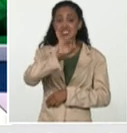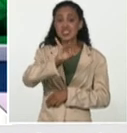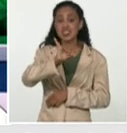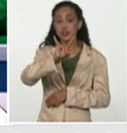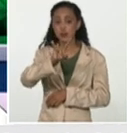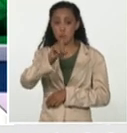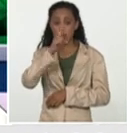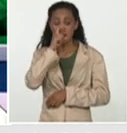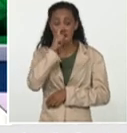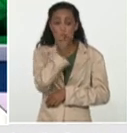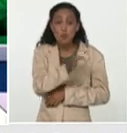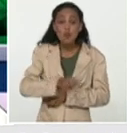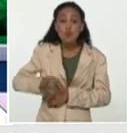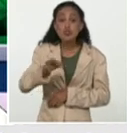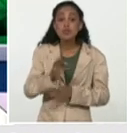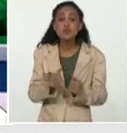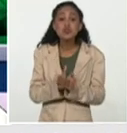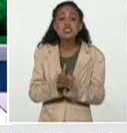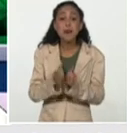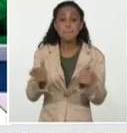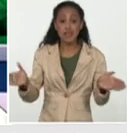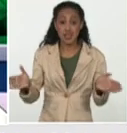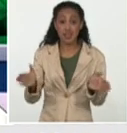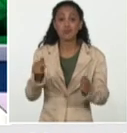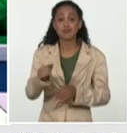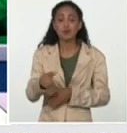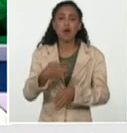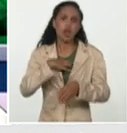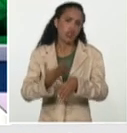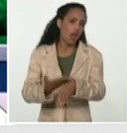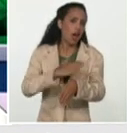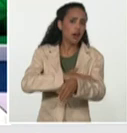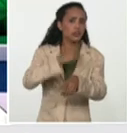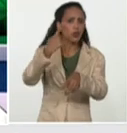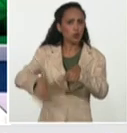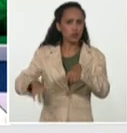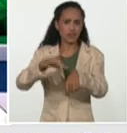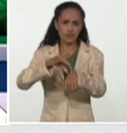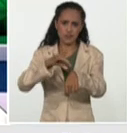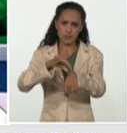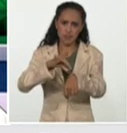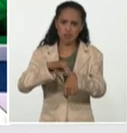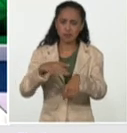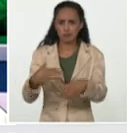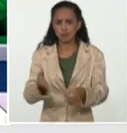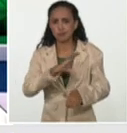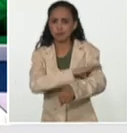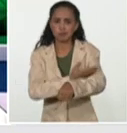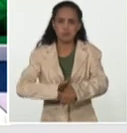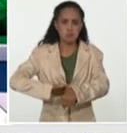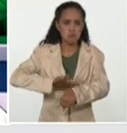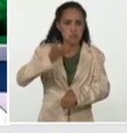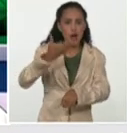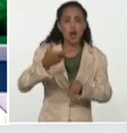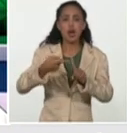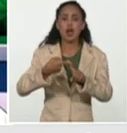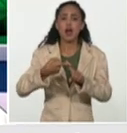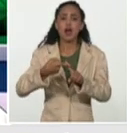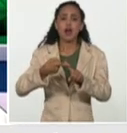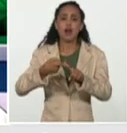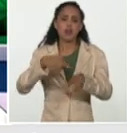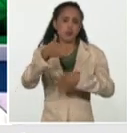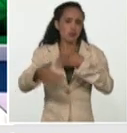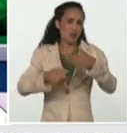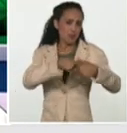Miguel del Padrón, con antecedentes de algunas comorbilidades, hipertensión arterial, cardiopatía